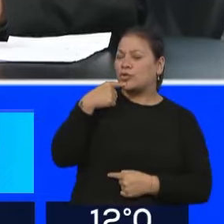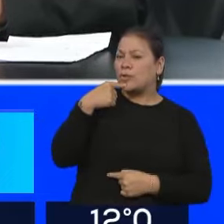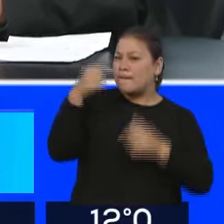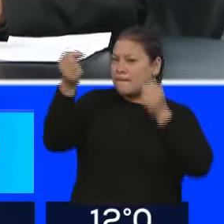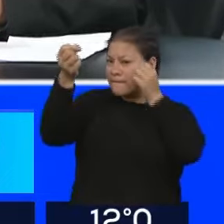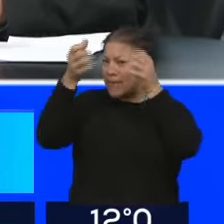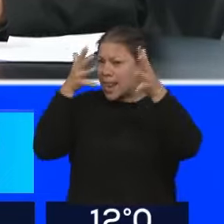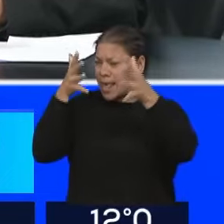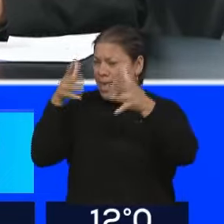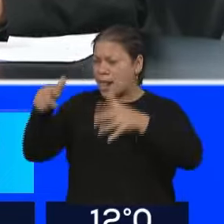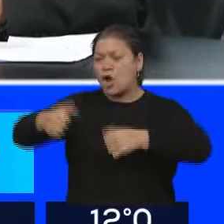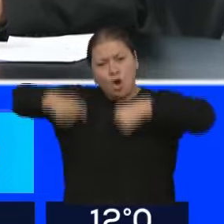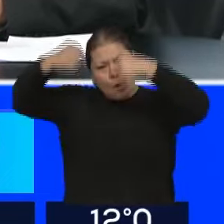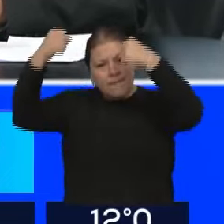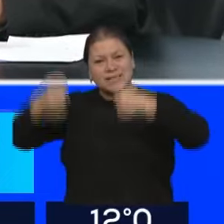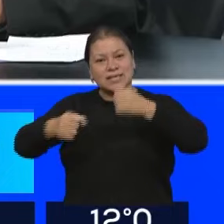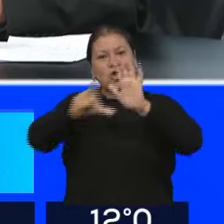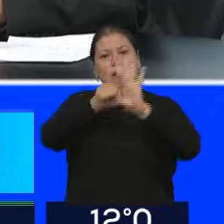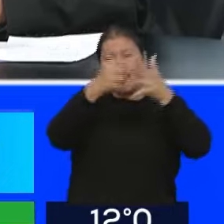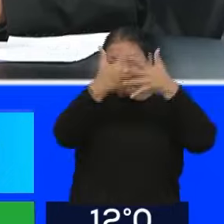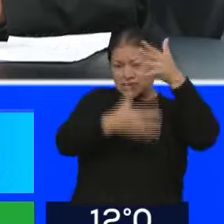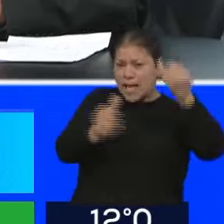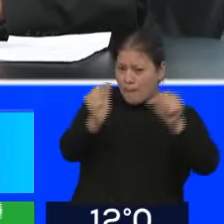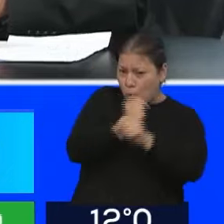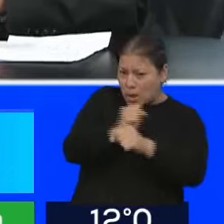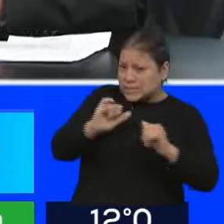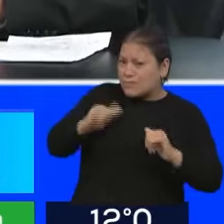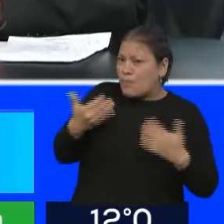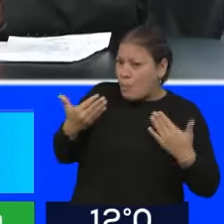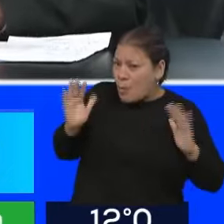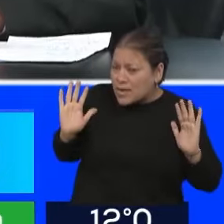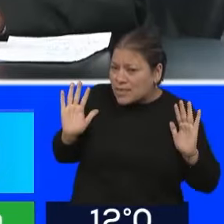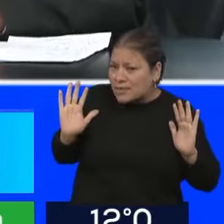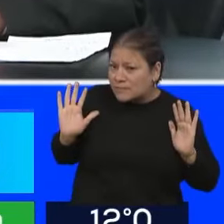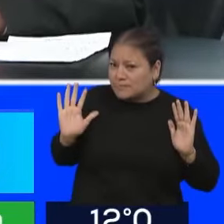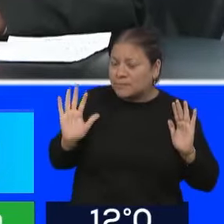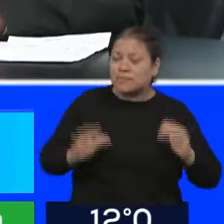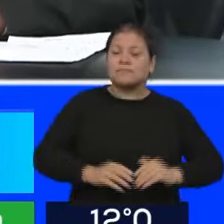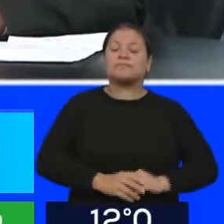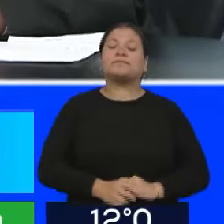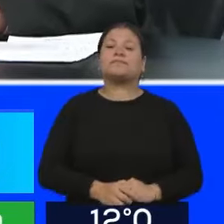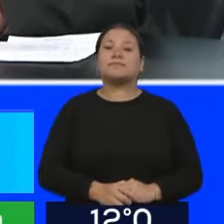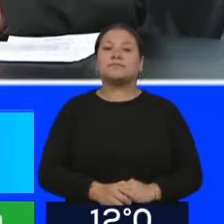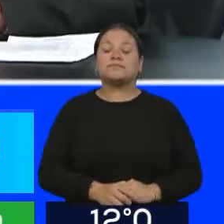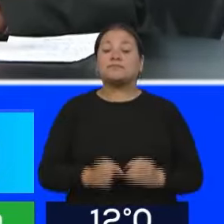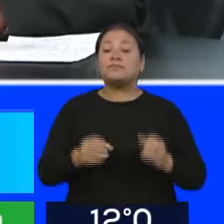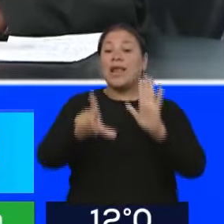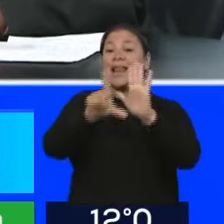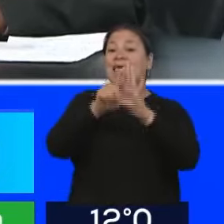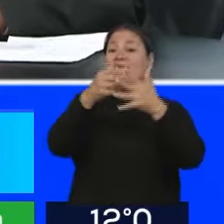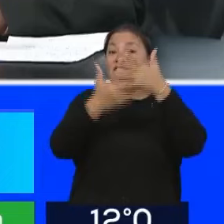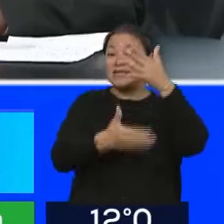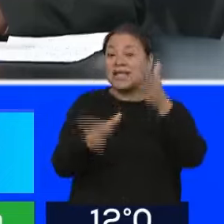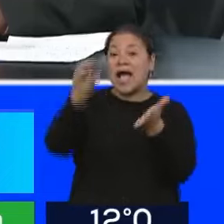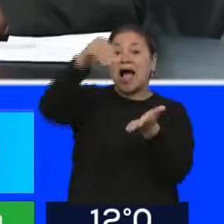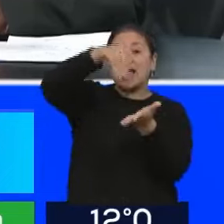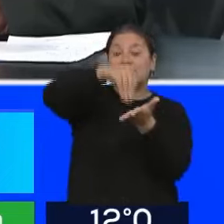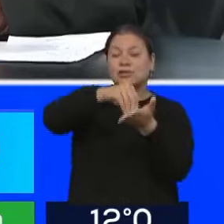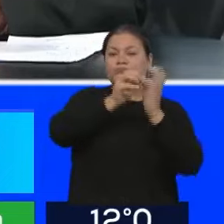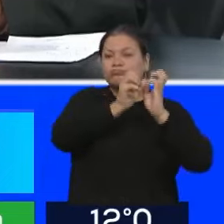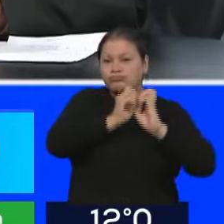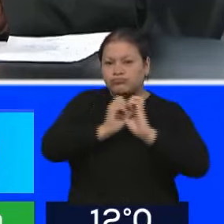Milei convencido de que esto podía llegar a salir? Bueno, y dentro de la ley bases lo que está en discusión es el presupuesto